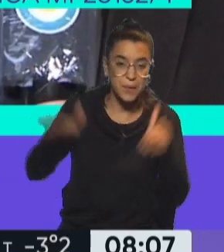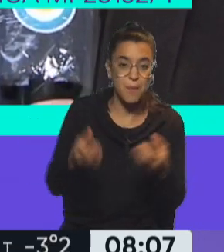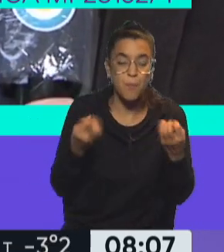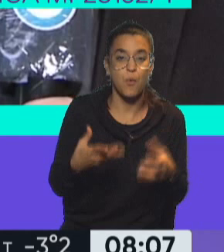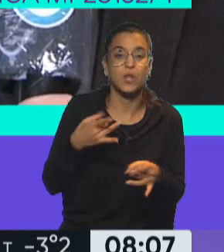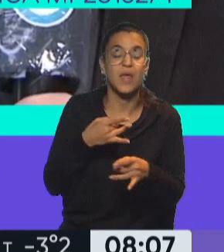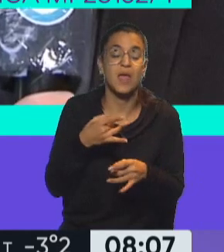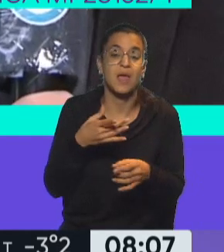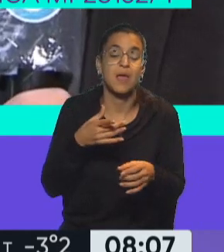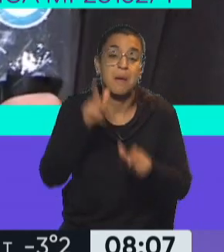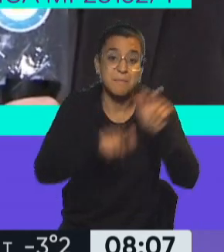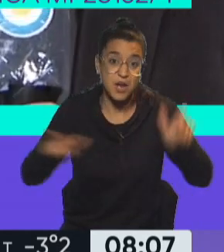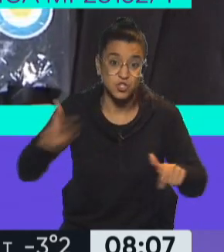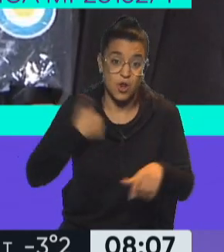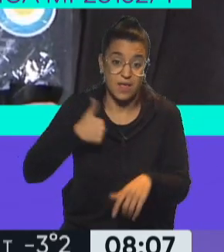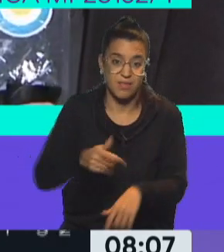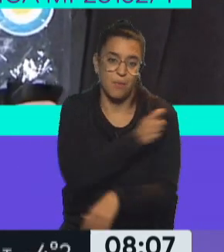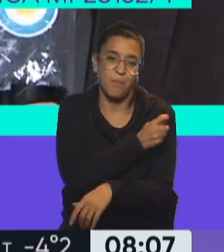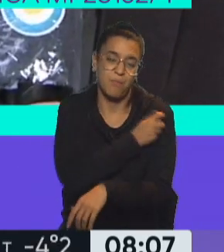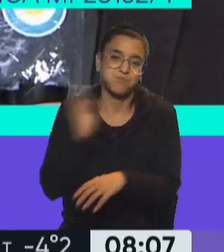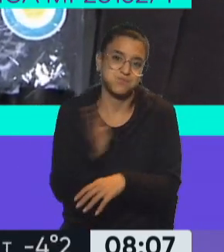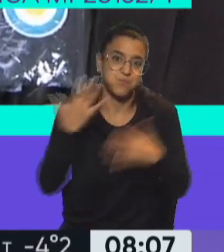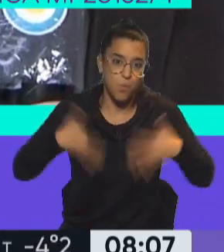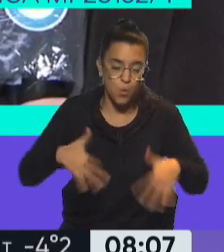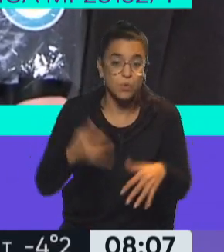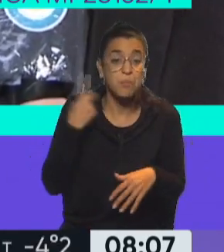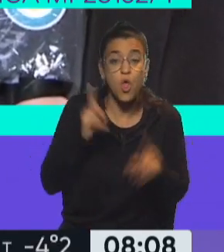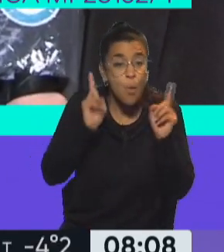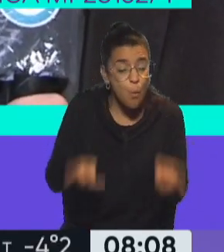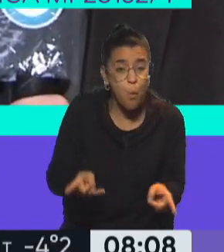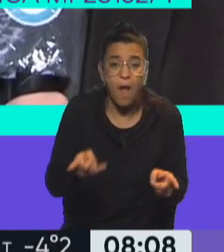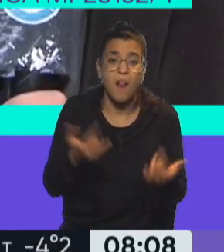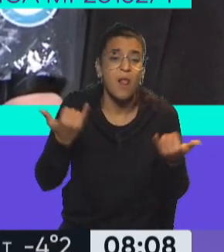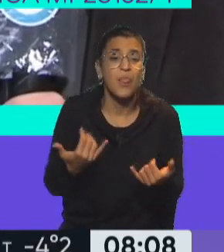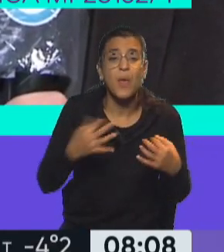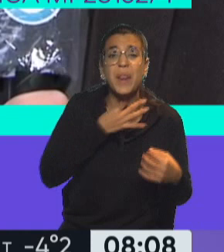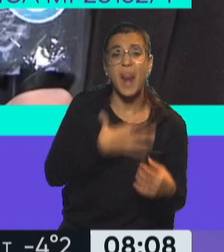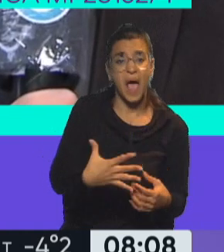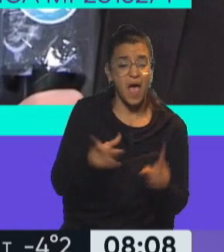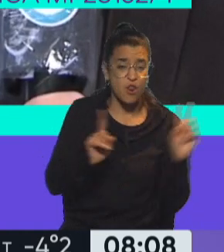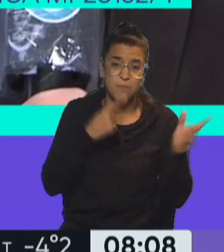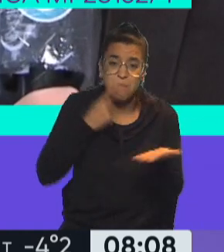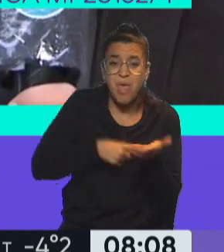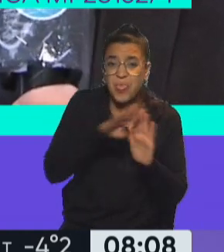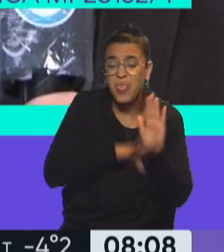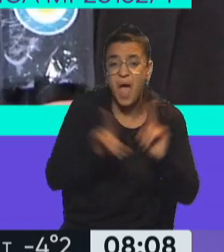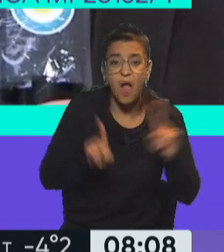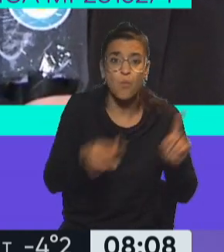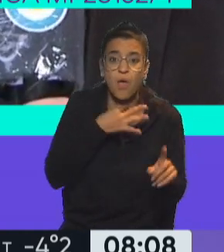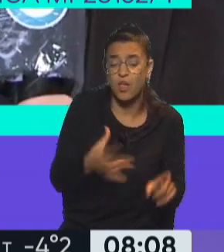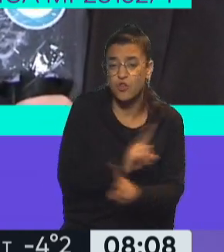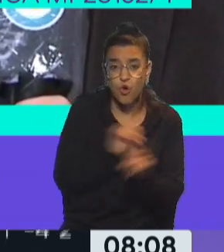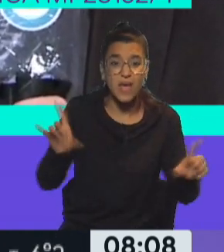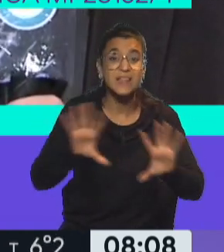cantidad de argentinos vacunados va a ser mayoritaria. Pero hay medidas que yo creo que no hay que relajarlas, ¿no? Hasta que la situación a nivel mundial